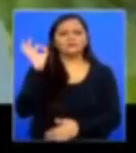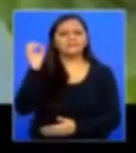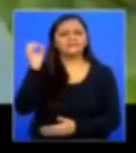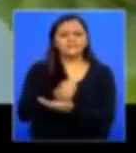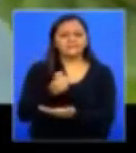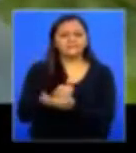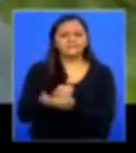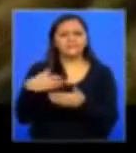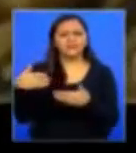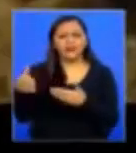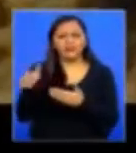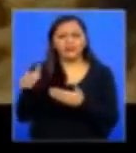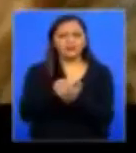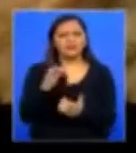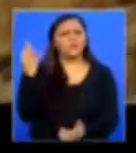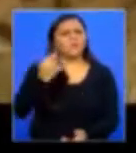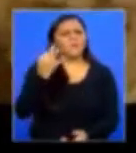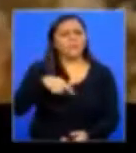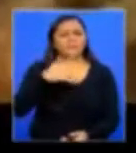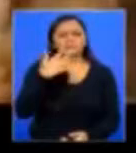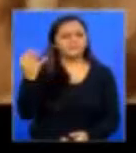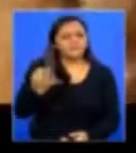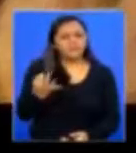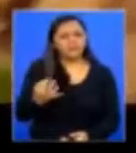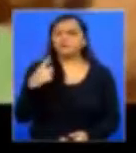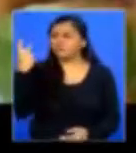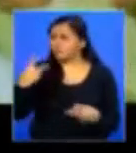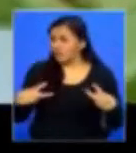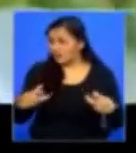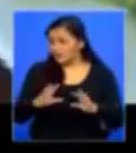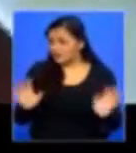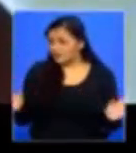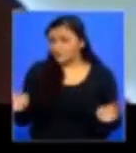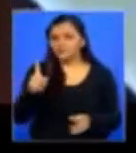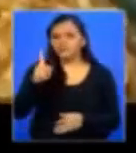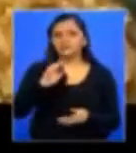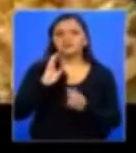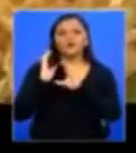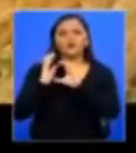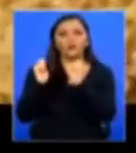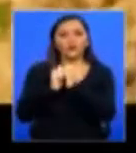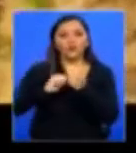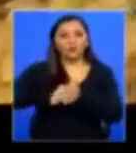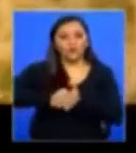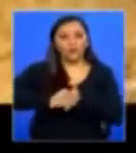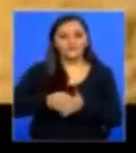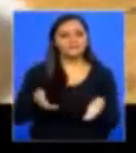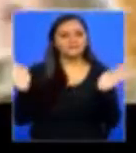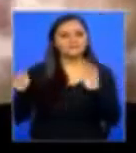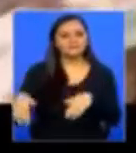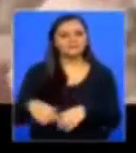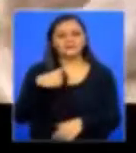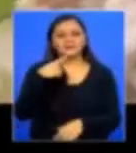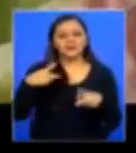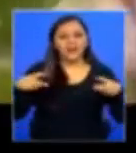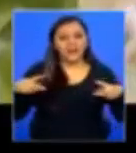Mashi. ¿Usted se ha comido los mariscos del Oro o no? Solo en cangrejos. ¿En cocado de cuy? No, no, cangrejo. Pero cangrejo uno rojito con